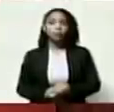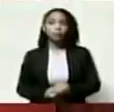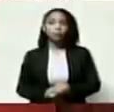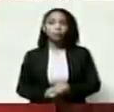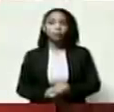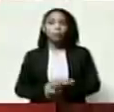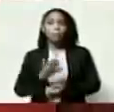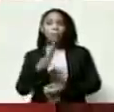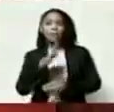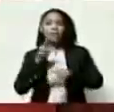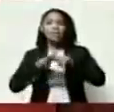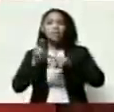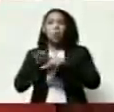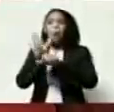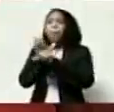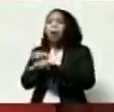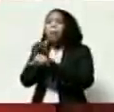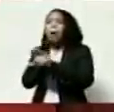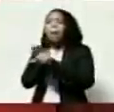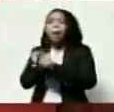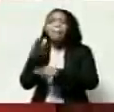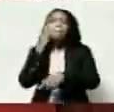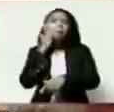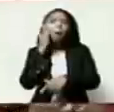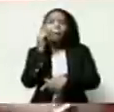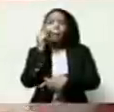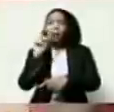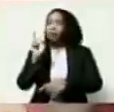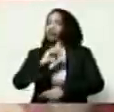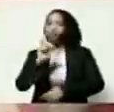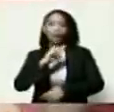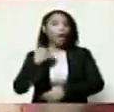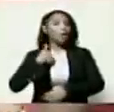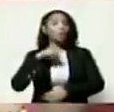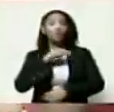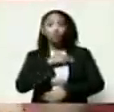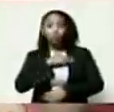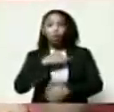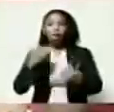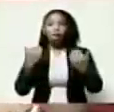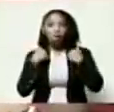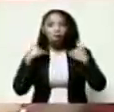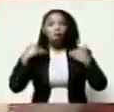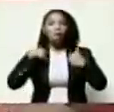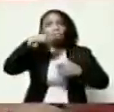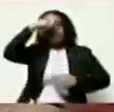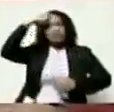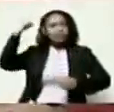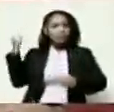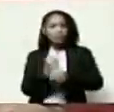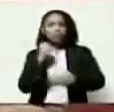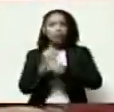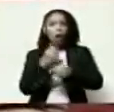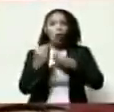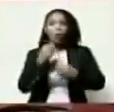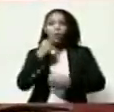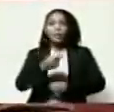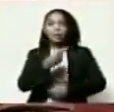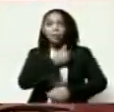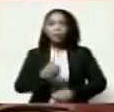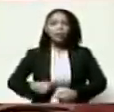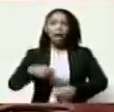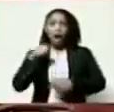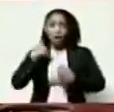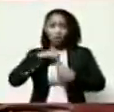Parecen los niños consentidos, ¿eh? De papi y mami. No, no, no. A nosotros nos ha costado cada cosa. Y como dice el presidente, no nos van a regalar